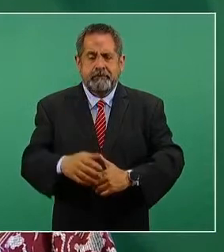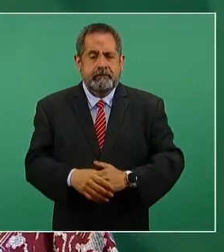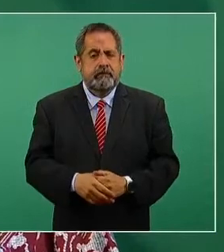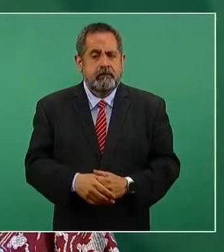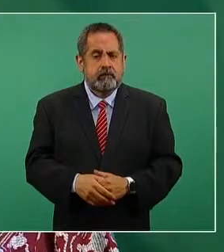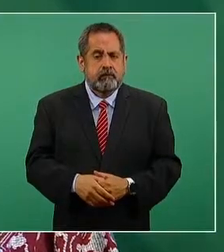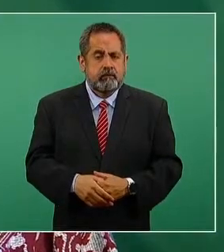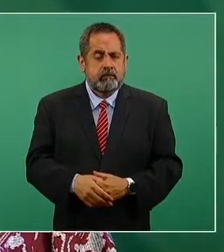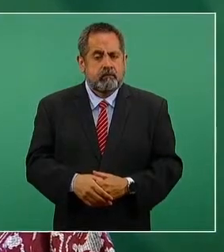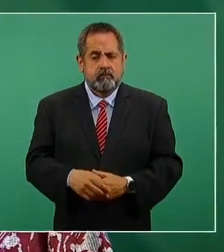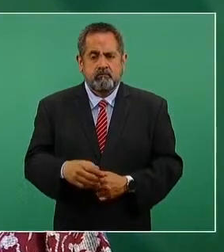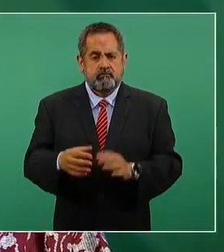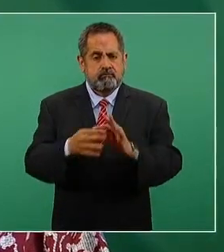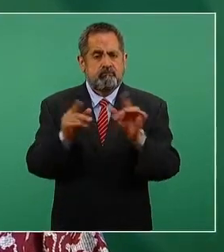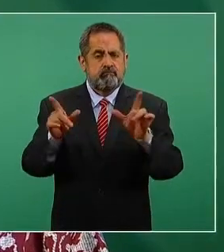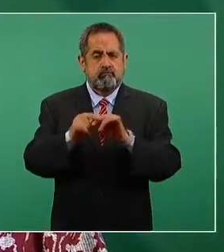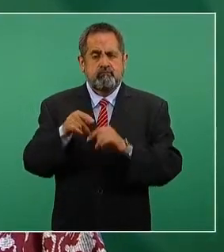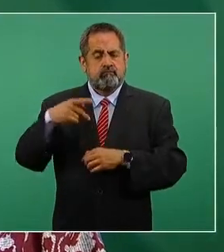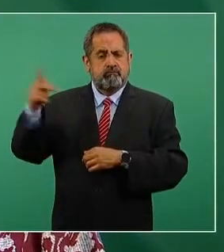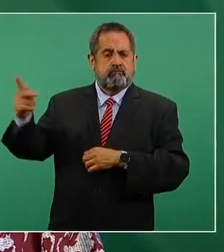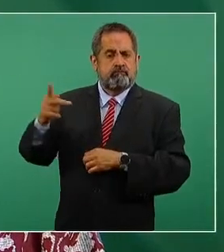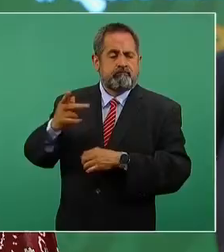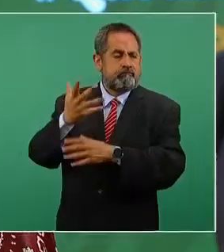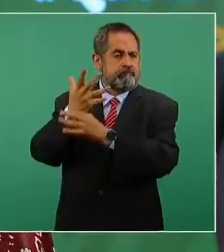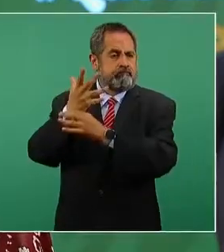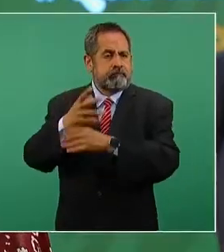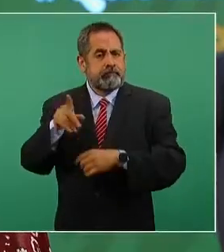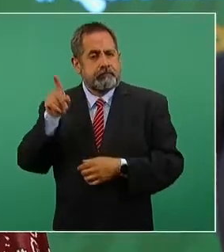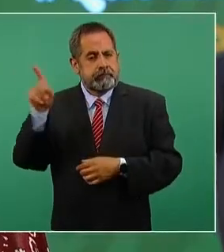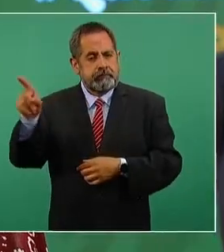Me gustaría terminar con un proverbio africano.